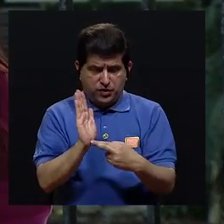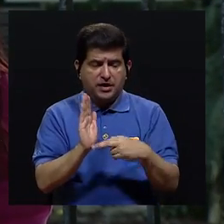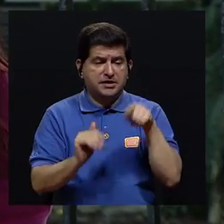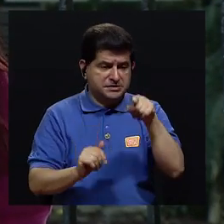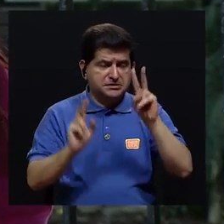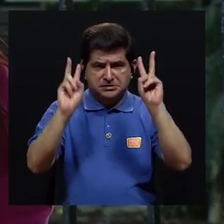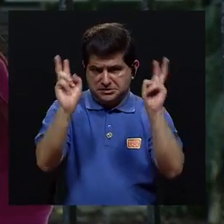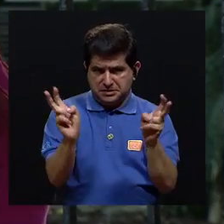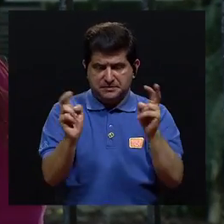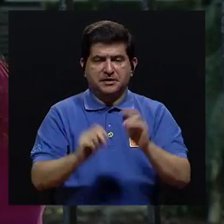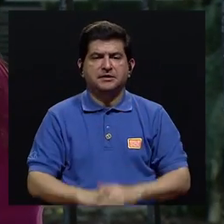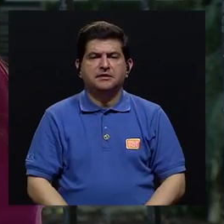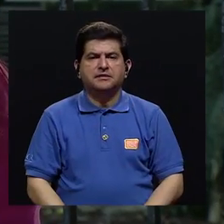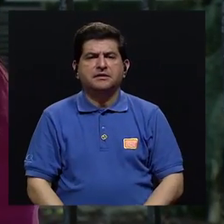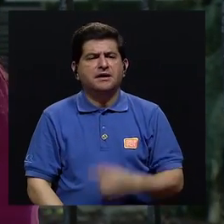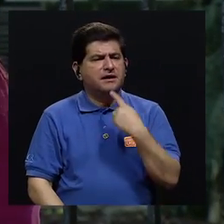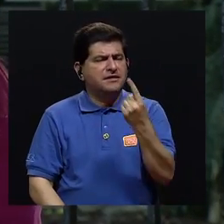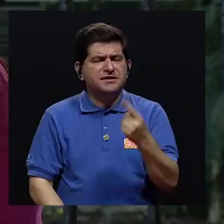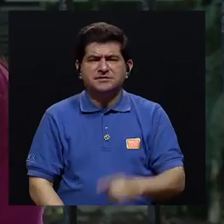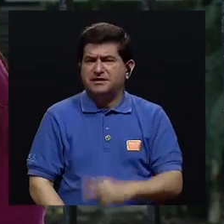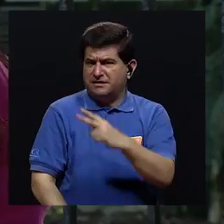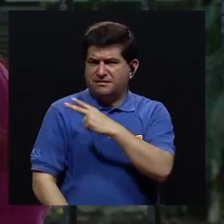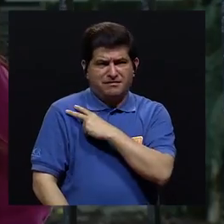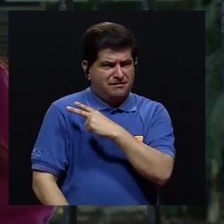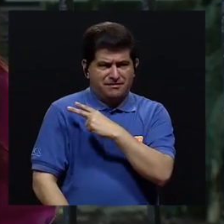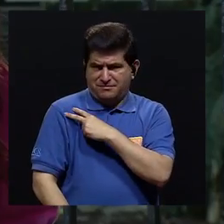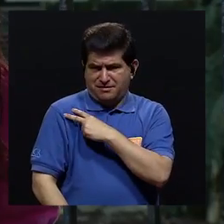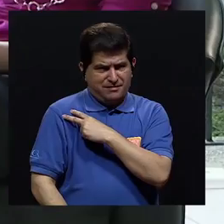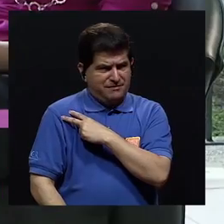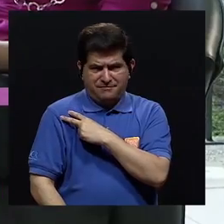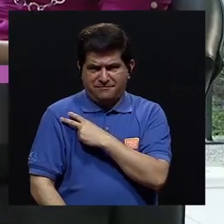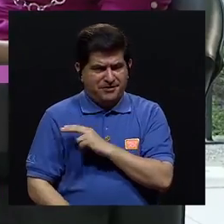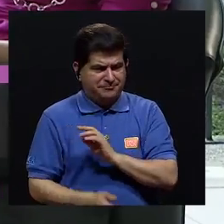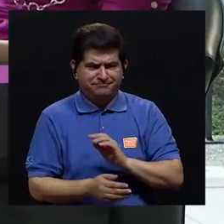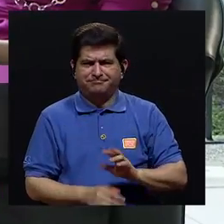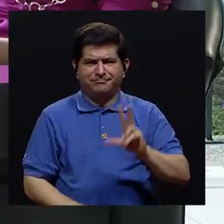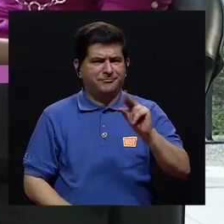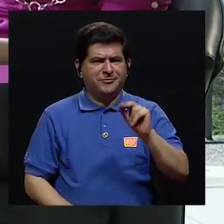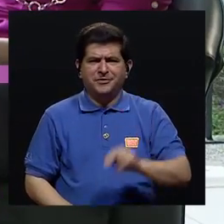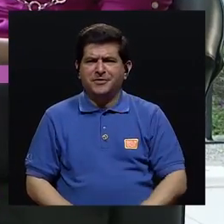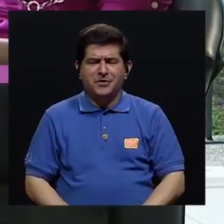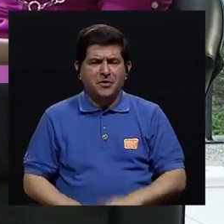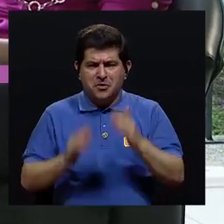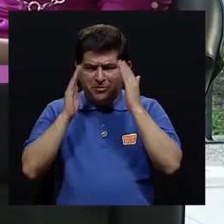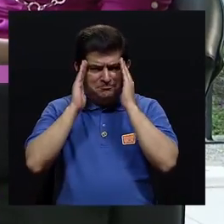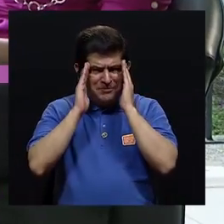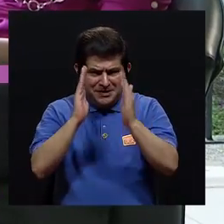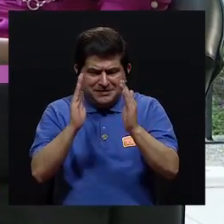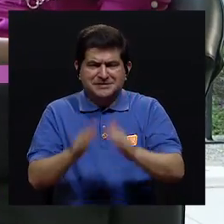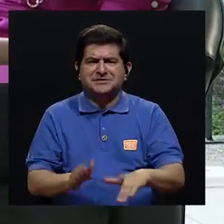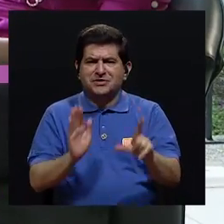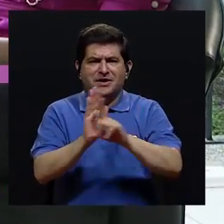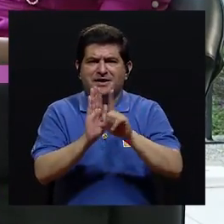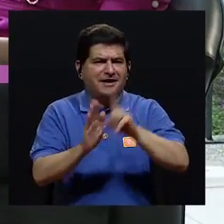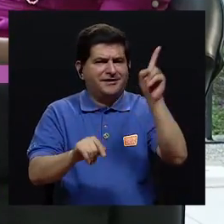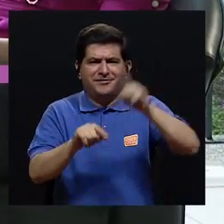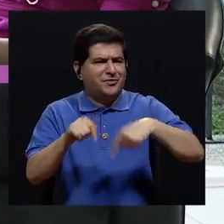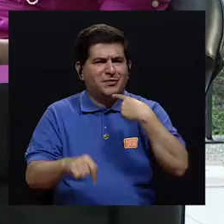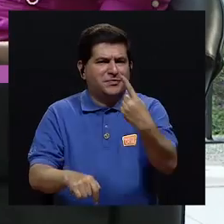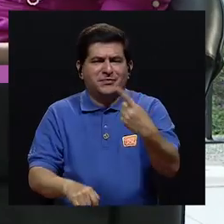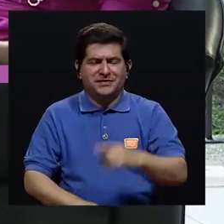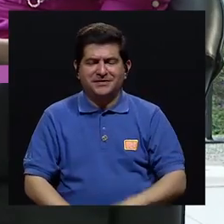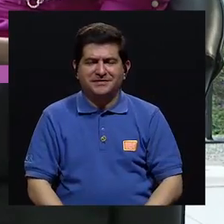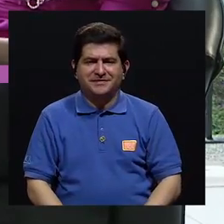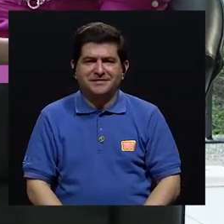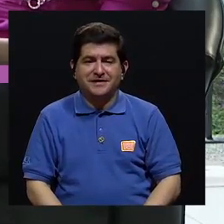regulatoria estos temas. Entonces, podría decirte que un patrono no debería estar al margen de la ley. Uh-huh. Y